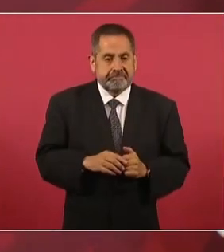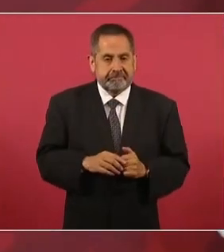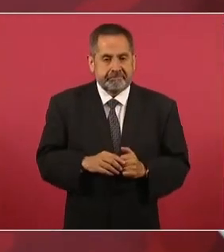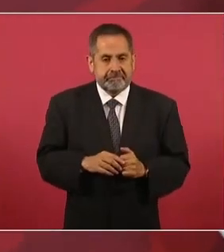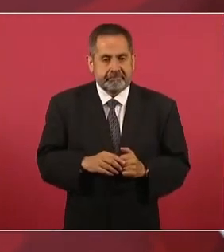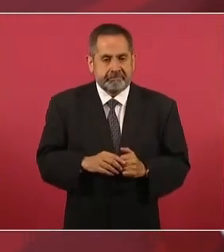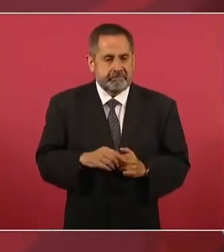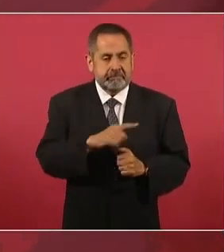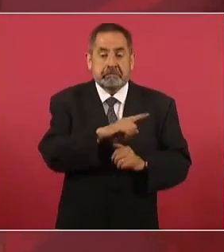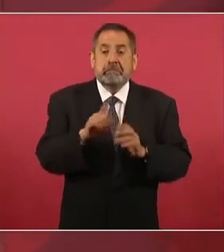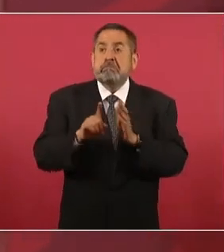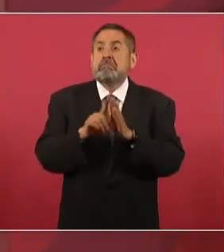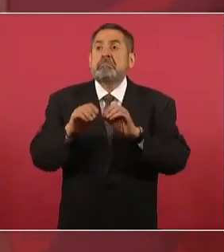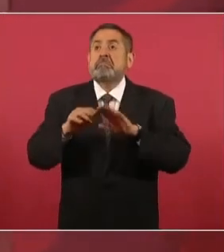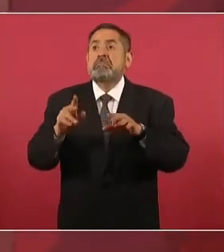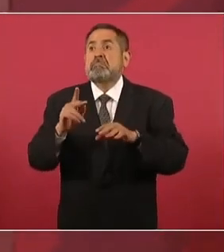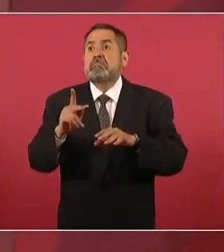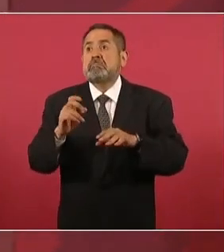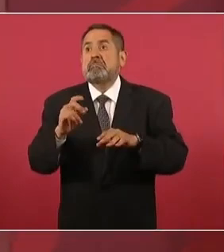es populismo,